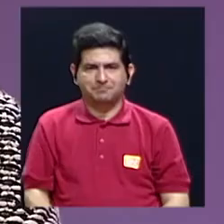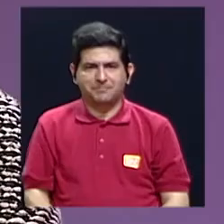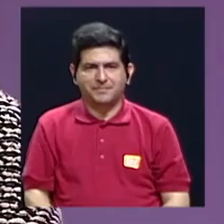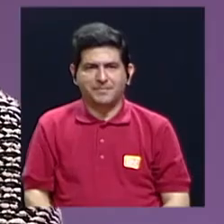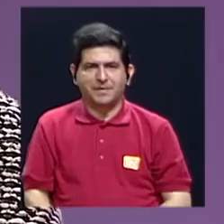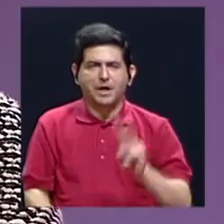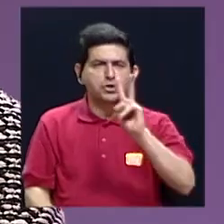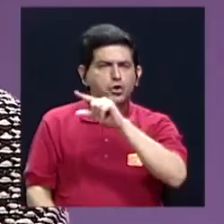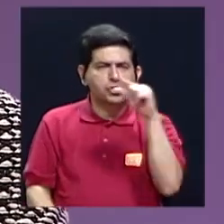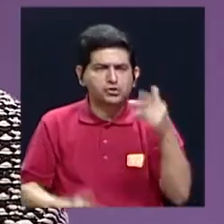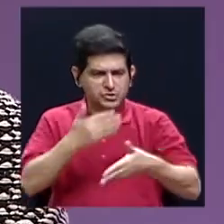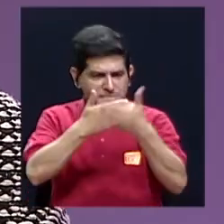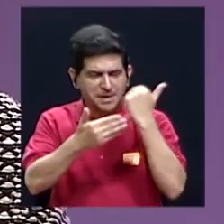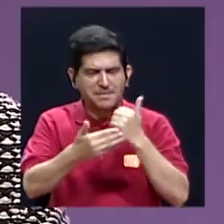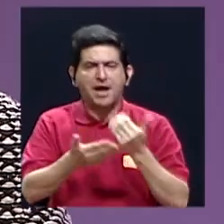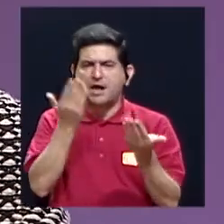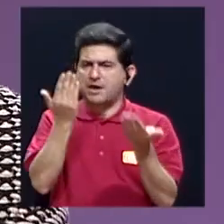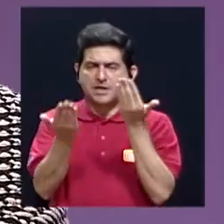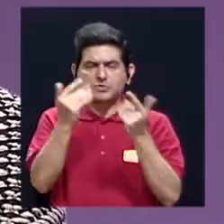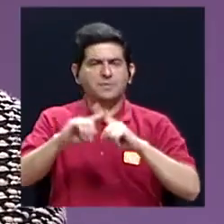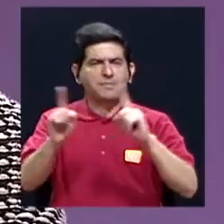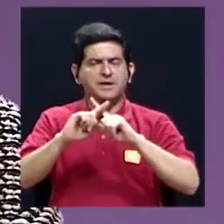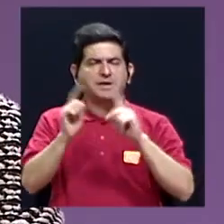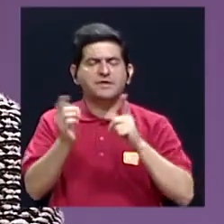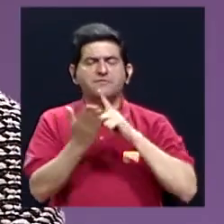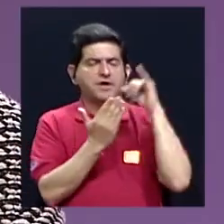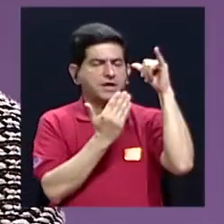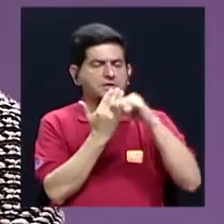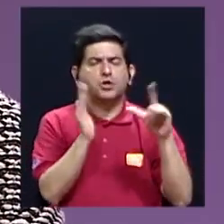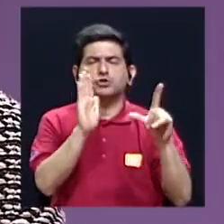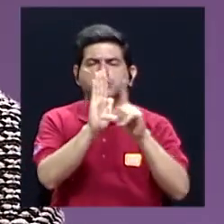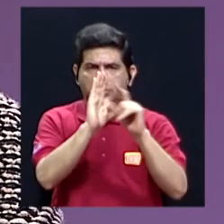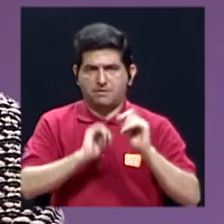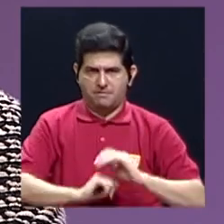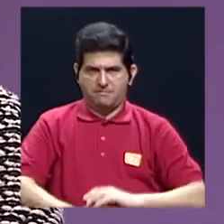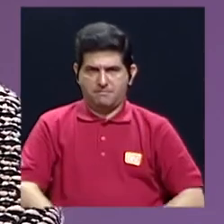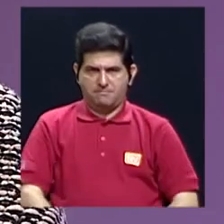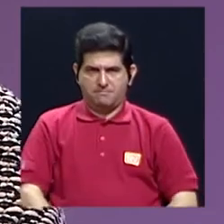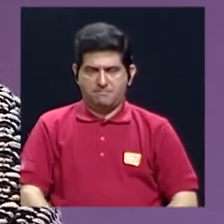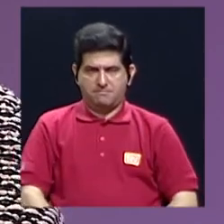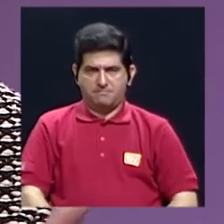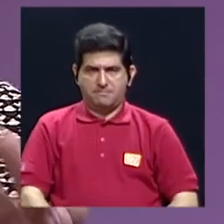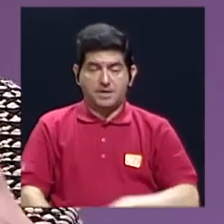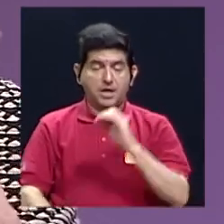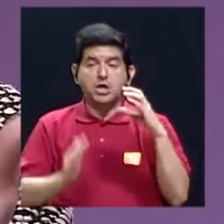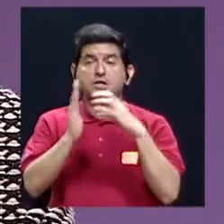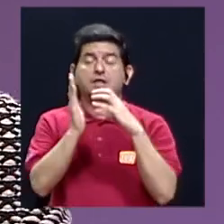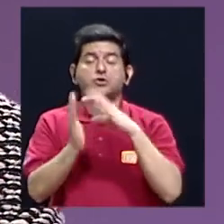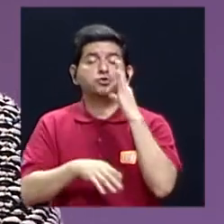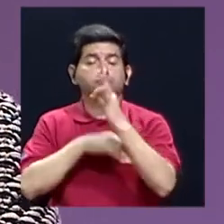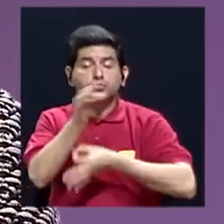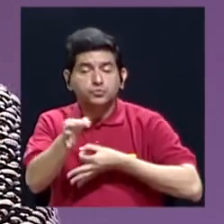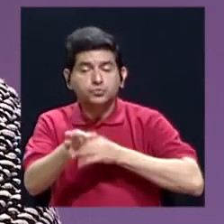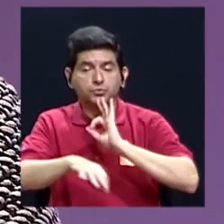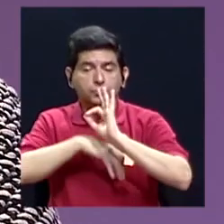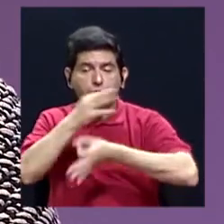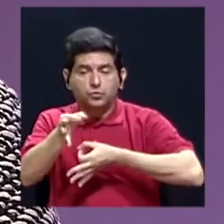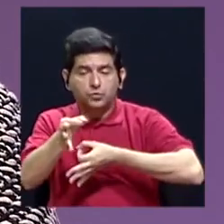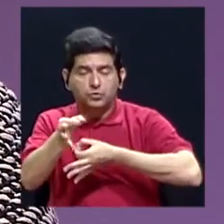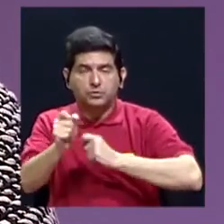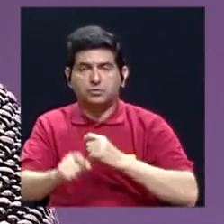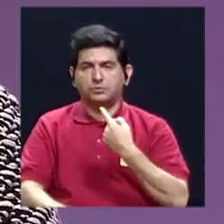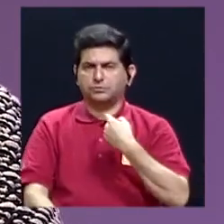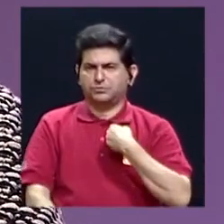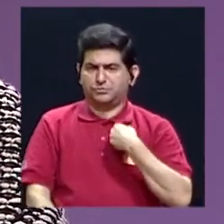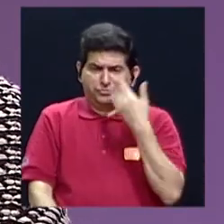Hace un par de semanas estábamos comparando los diferentes proyectos de ley y los textos sustitutivos.